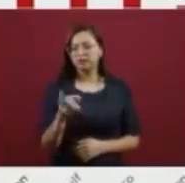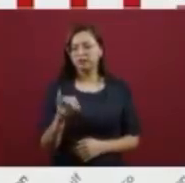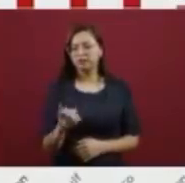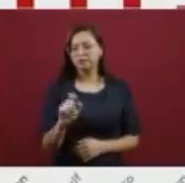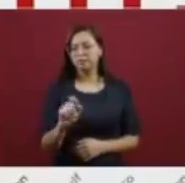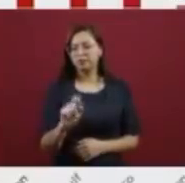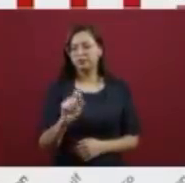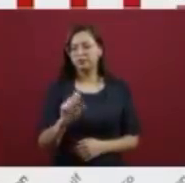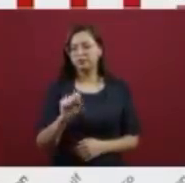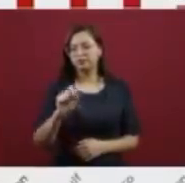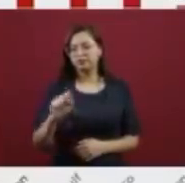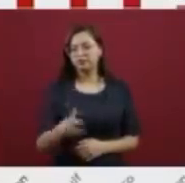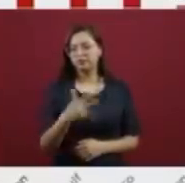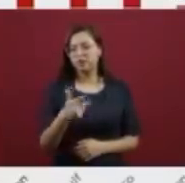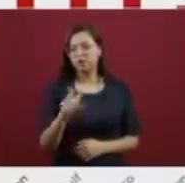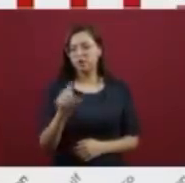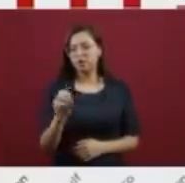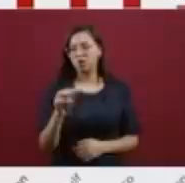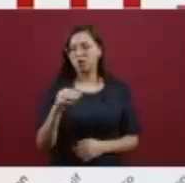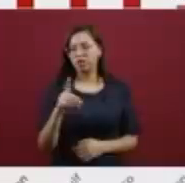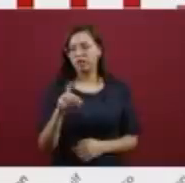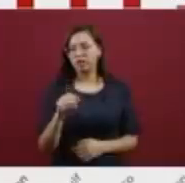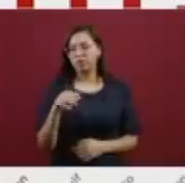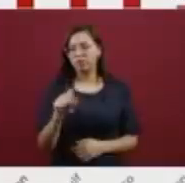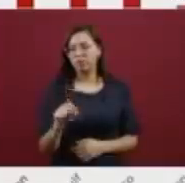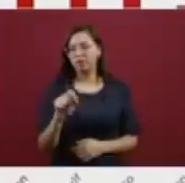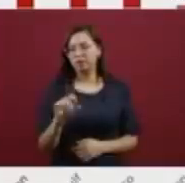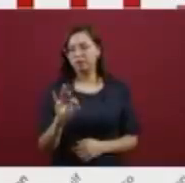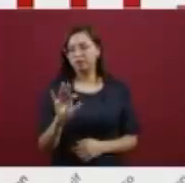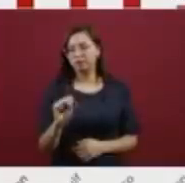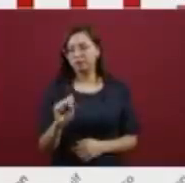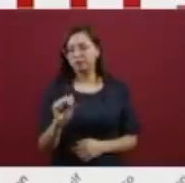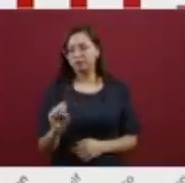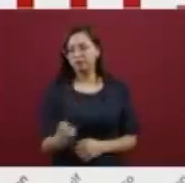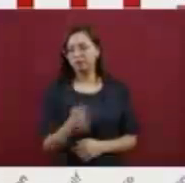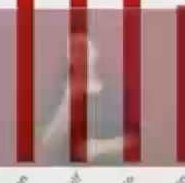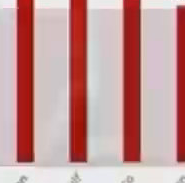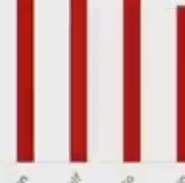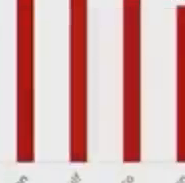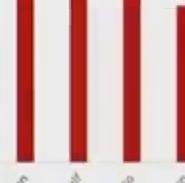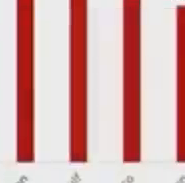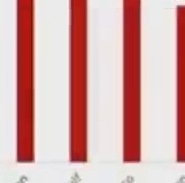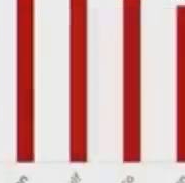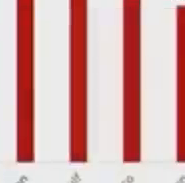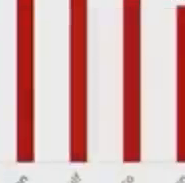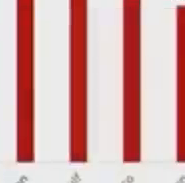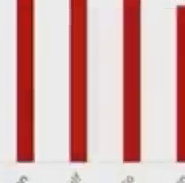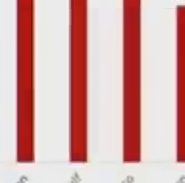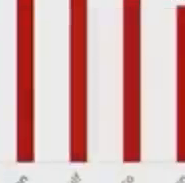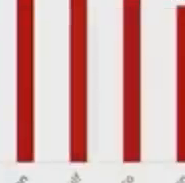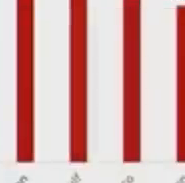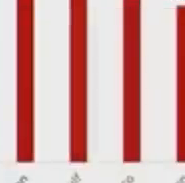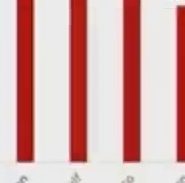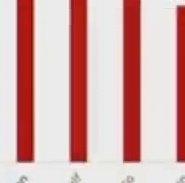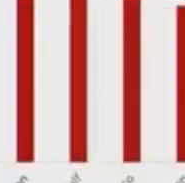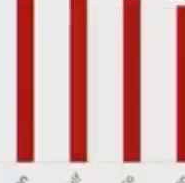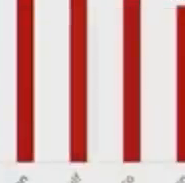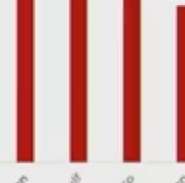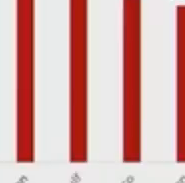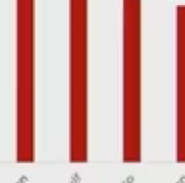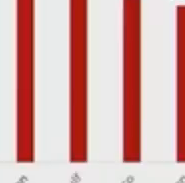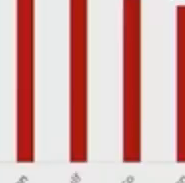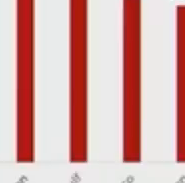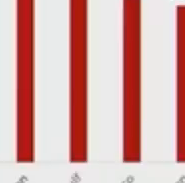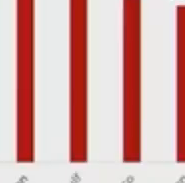Lodemo 20.64, Winstar 20.63, Orsan 20.62,